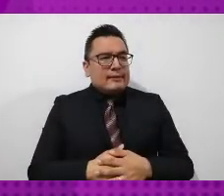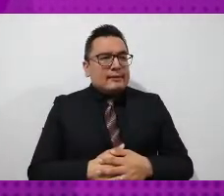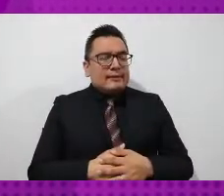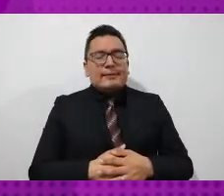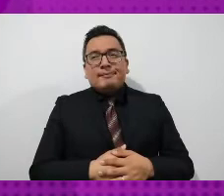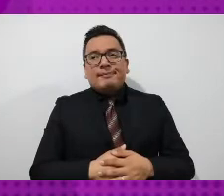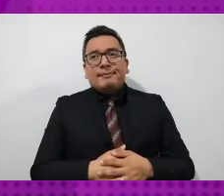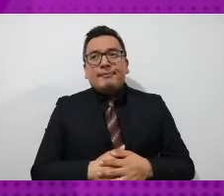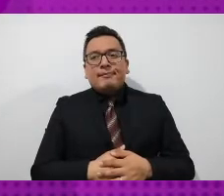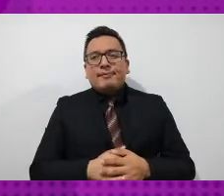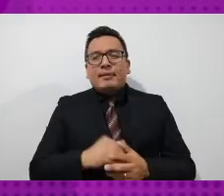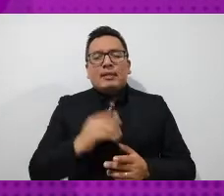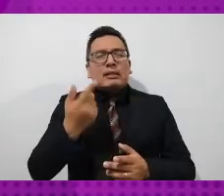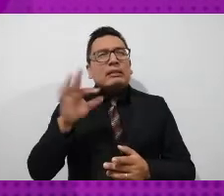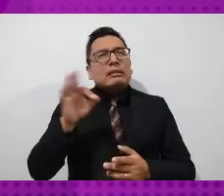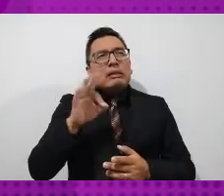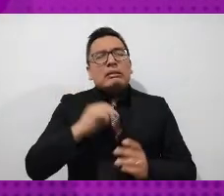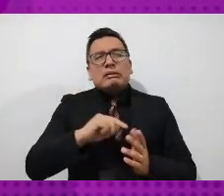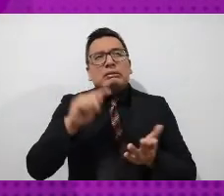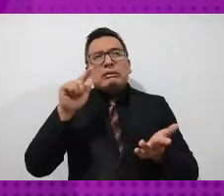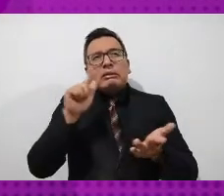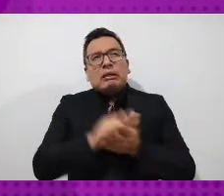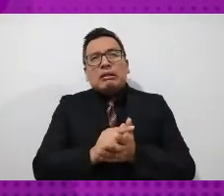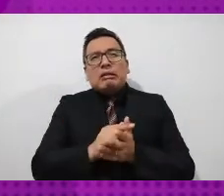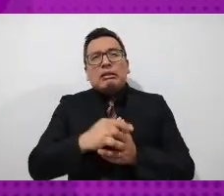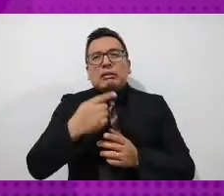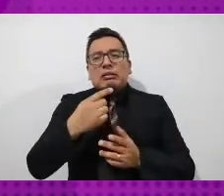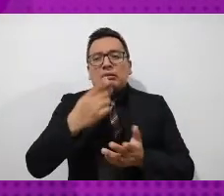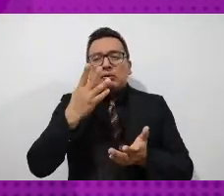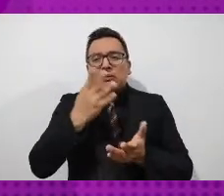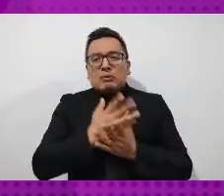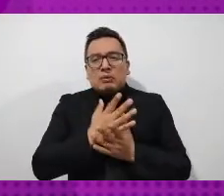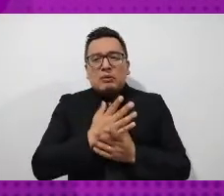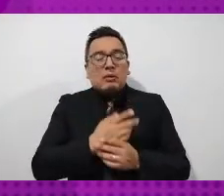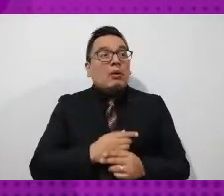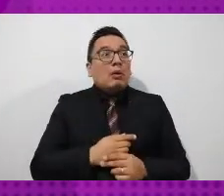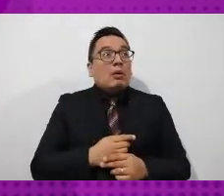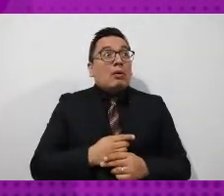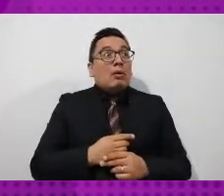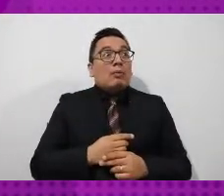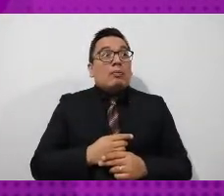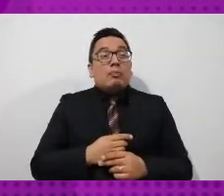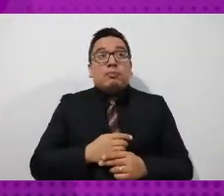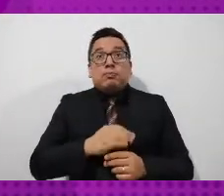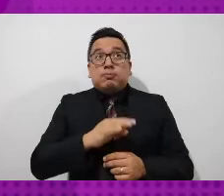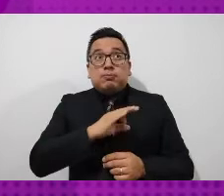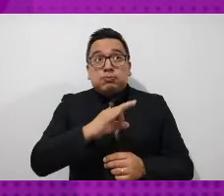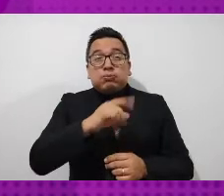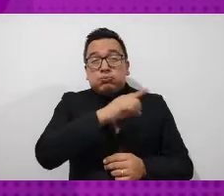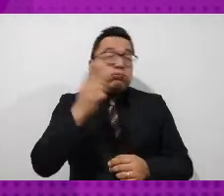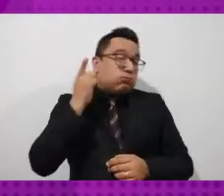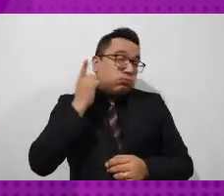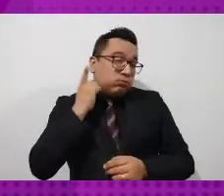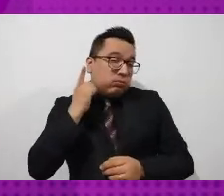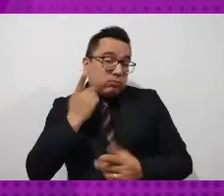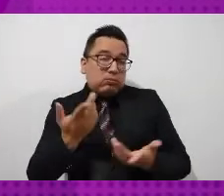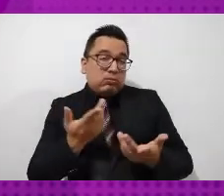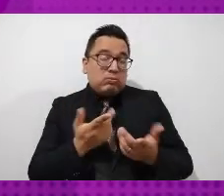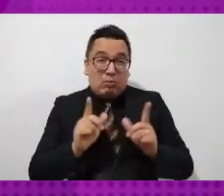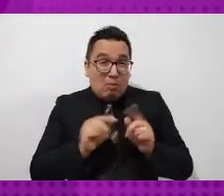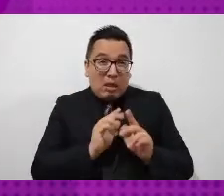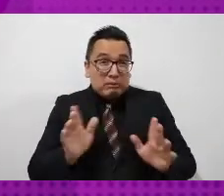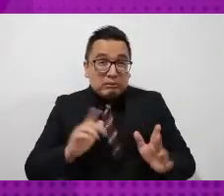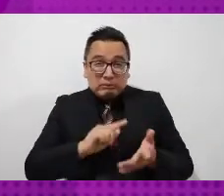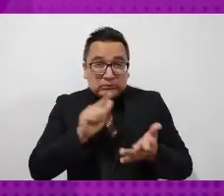todo caso las leyes solamente pueden dar iniciativas las y los diputados, las diputadas, y no es